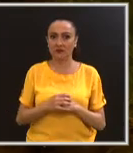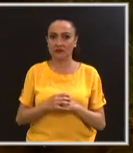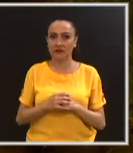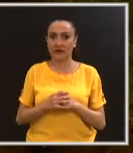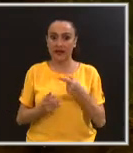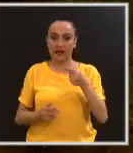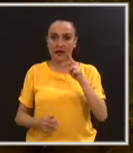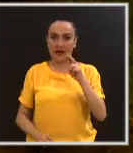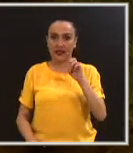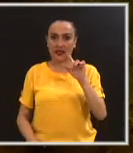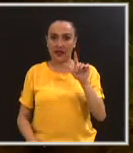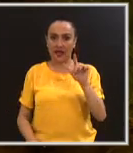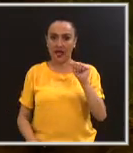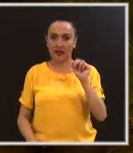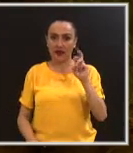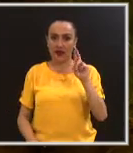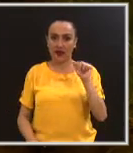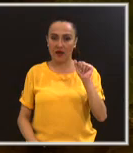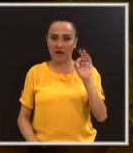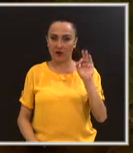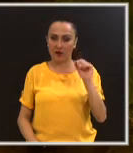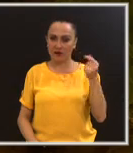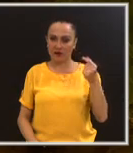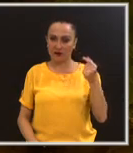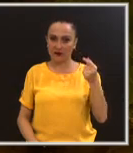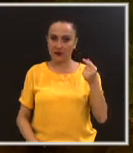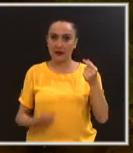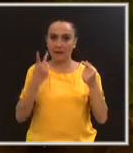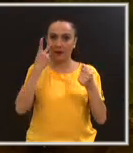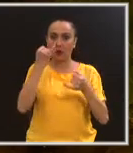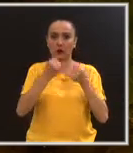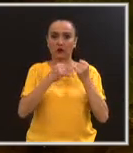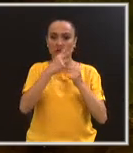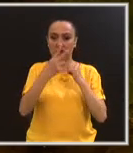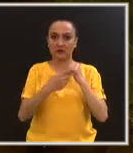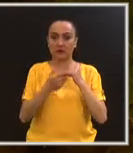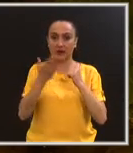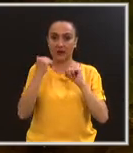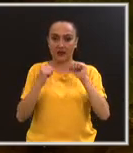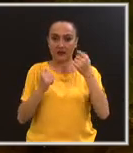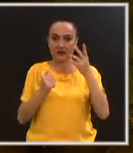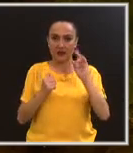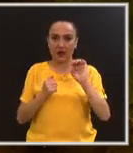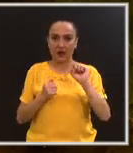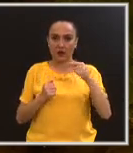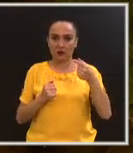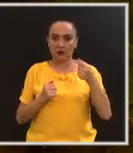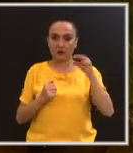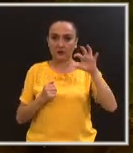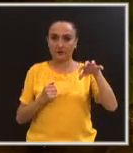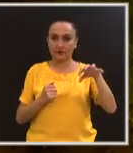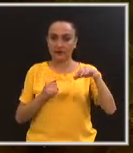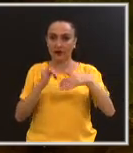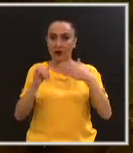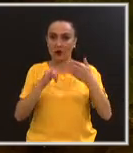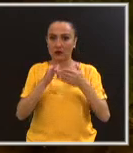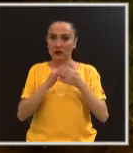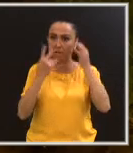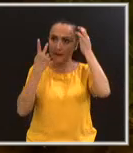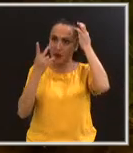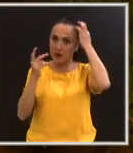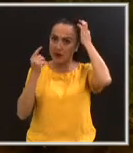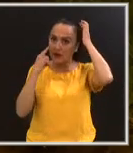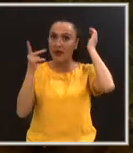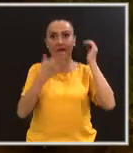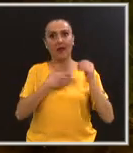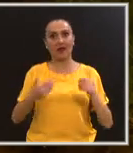Doña greta Adriana Flores García fue vista por última vez el pasado 17 de agosto en el sector en San José la vieron y también en